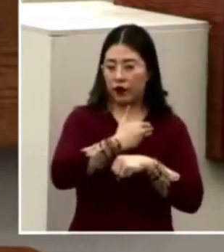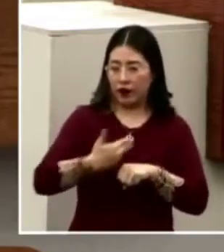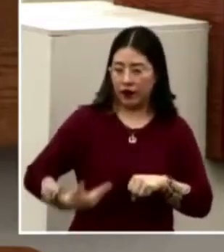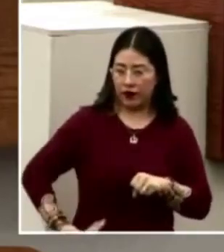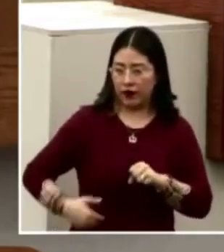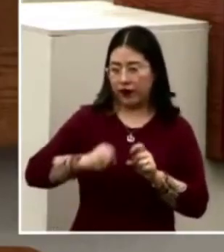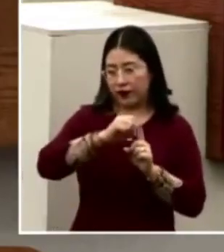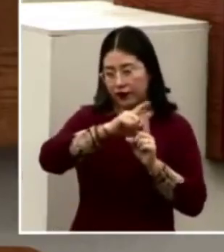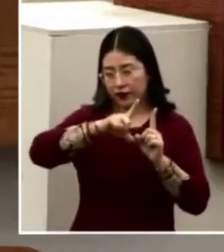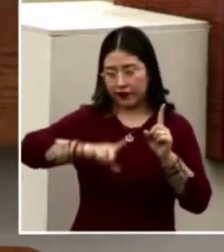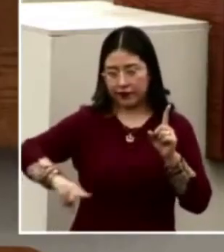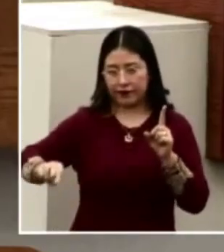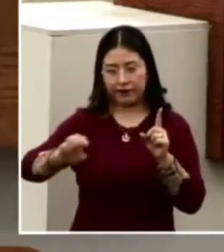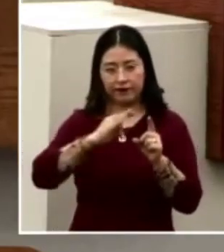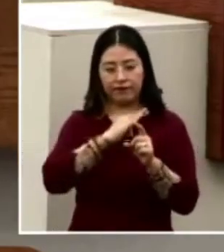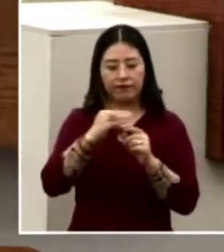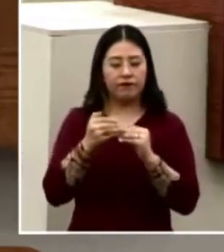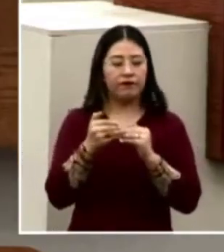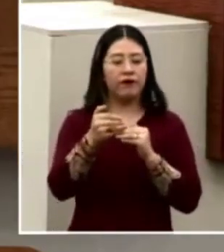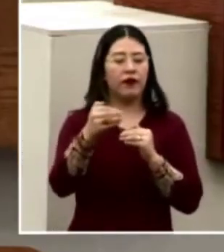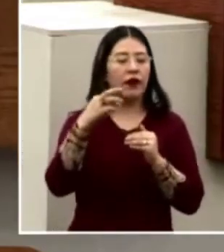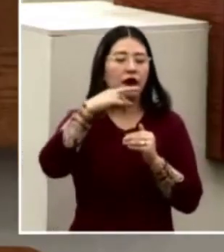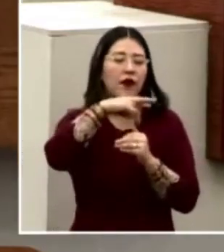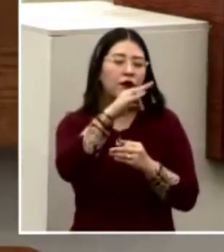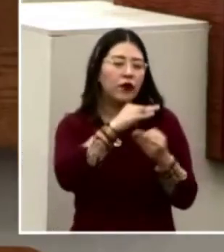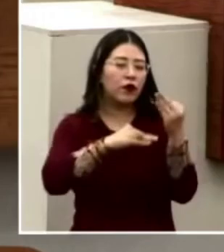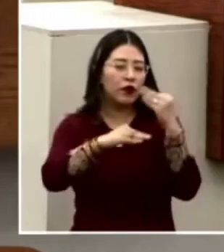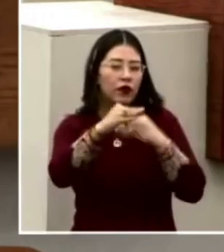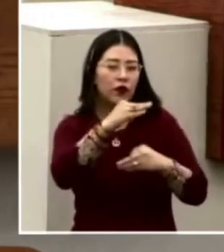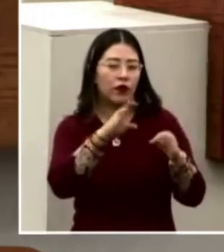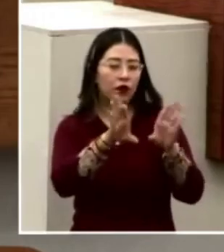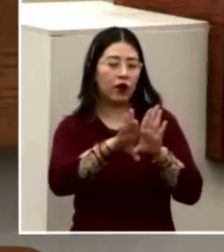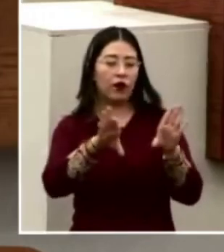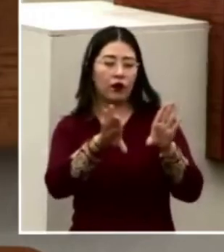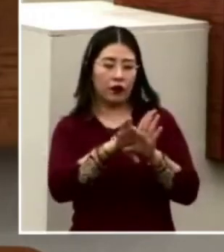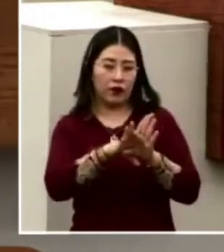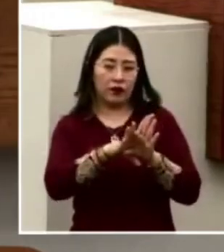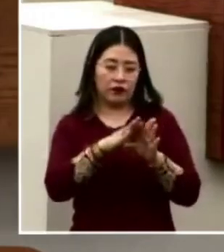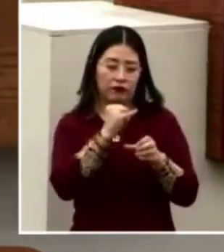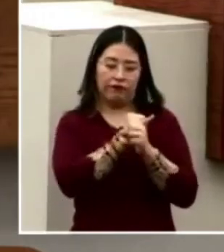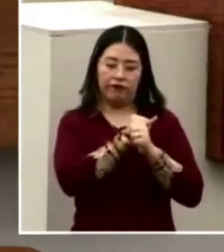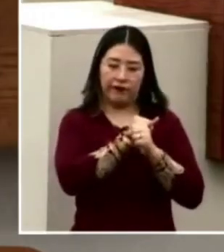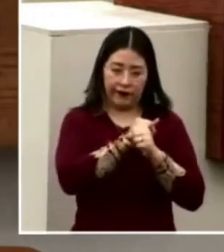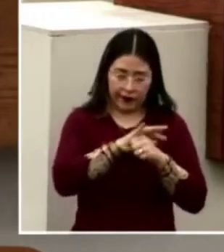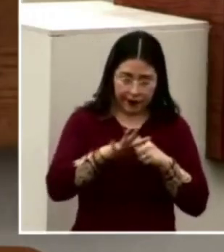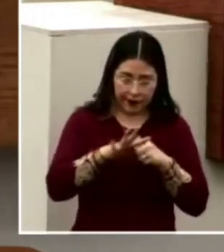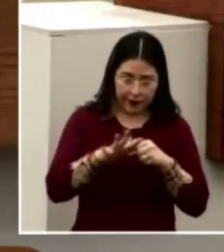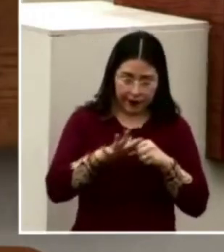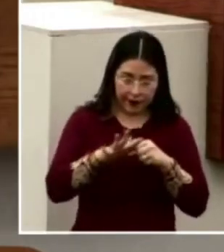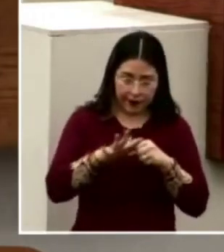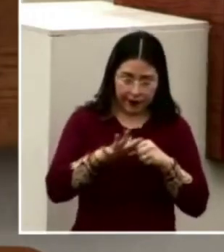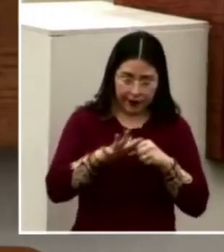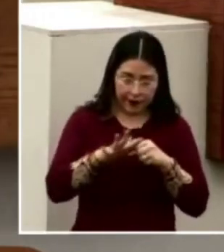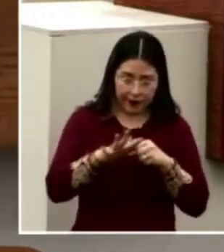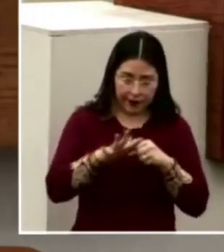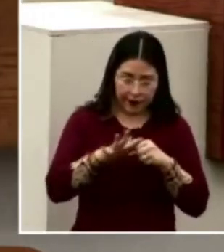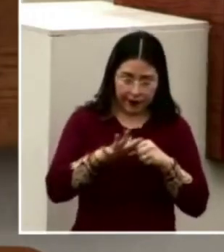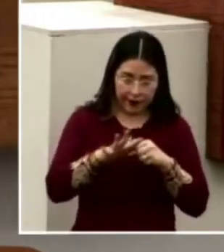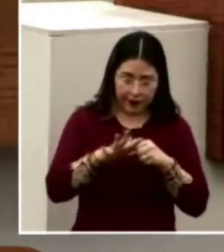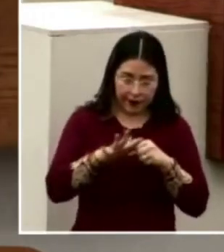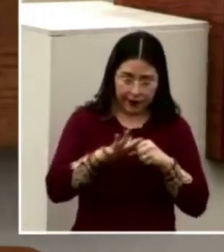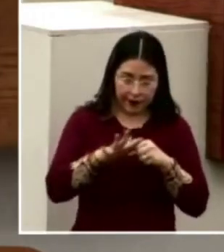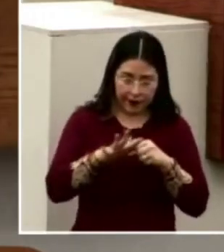República. Y en ese tiempo, pues hubiese sido imposible la